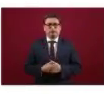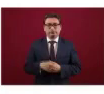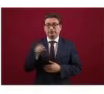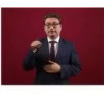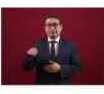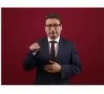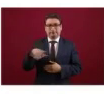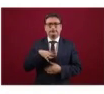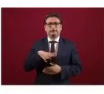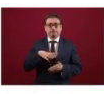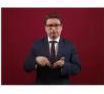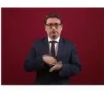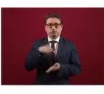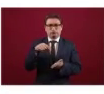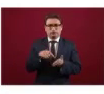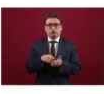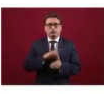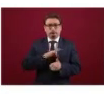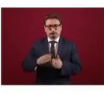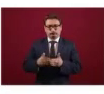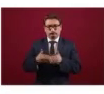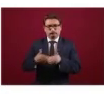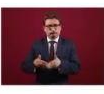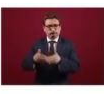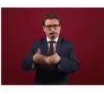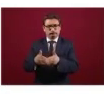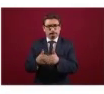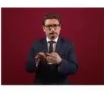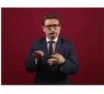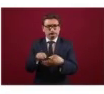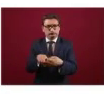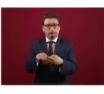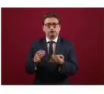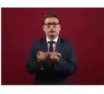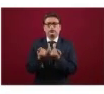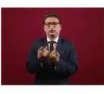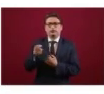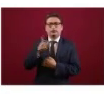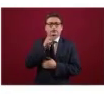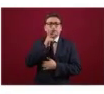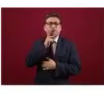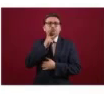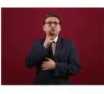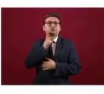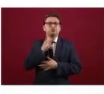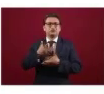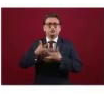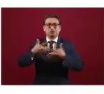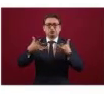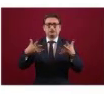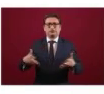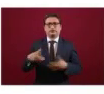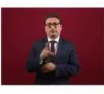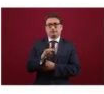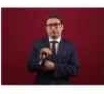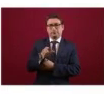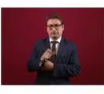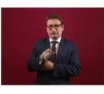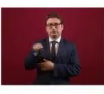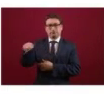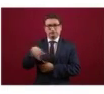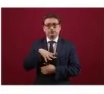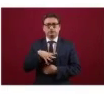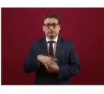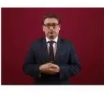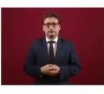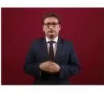tenemos muelles, ya tenemos la terminal de petrolíferos más grande que tiene Petróleos Mexicanos, están